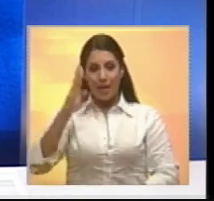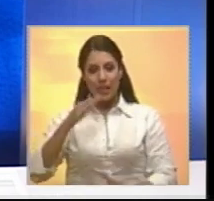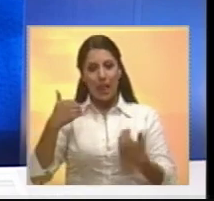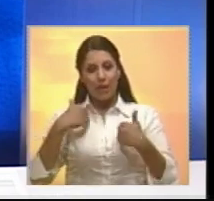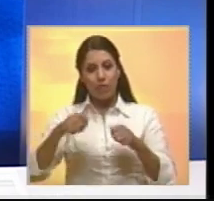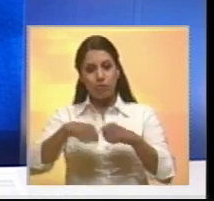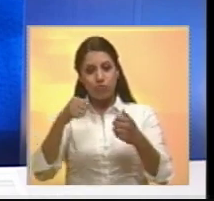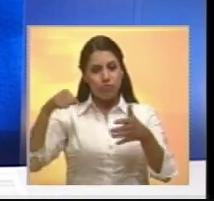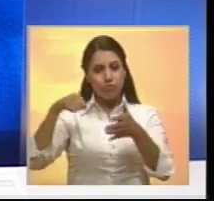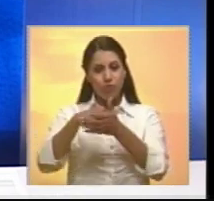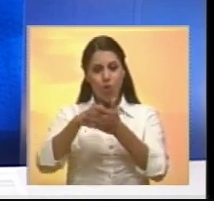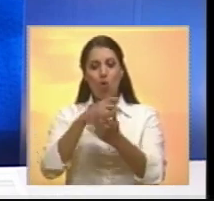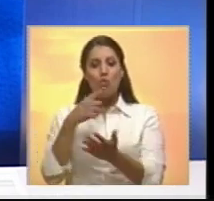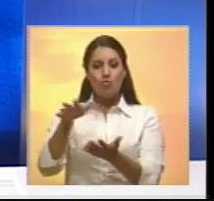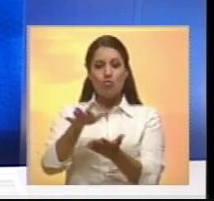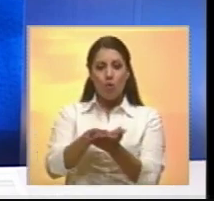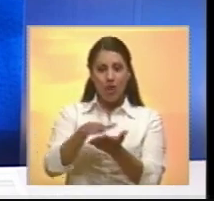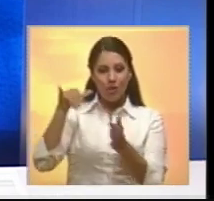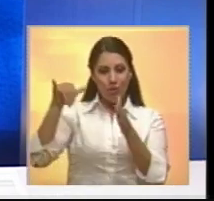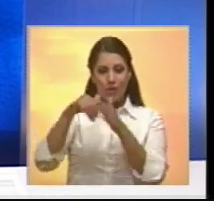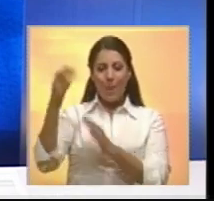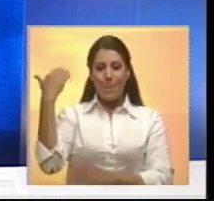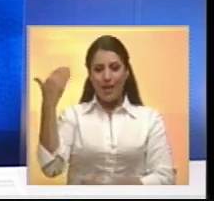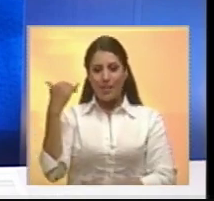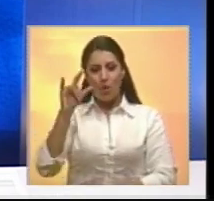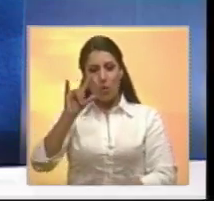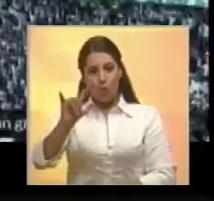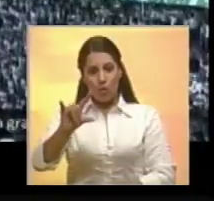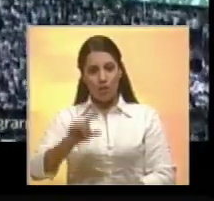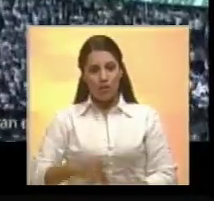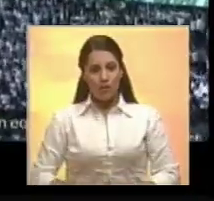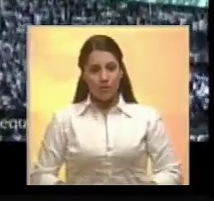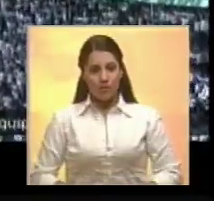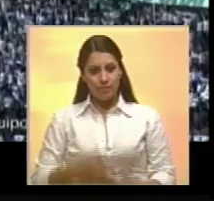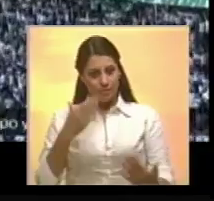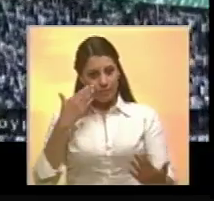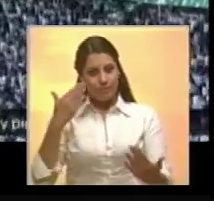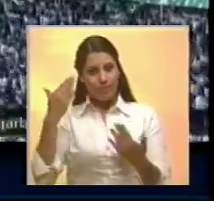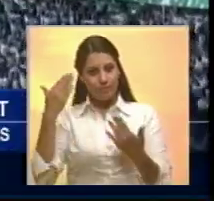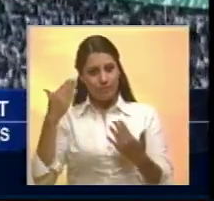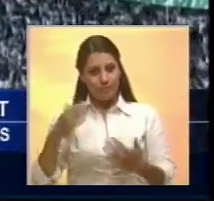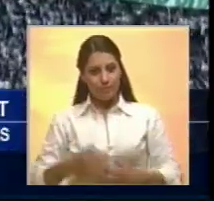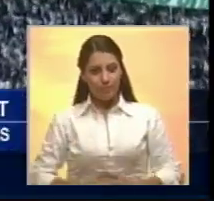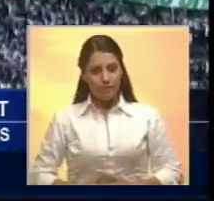chapecoense, víctimas del accidente aéreo registrado el pasado lunes.